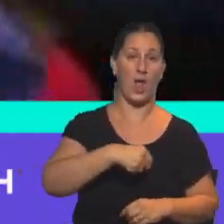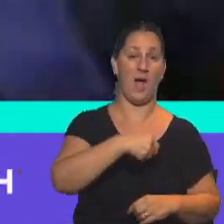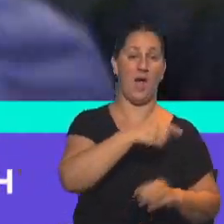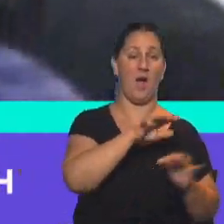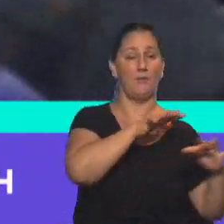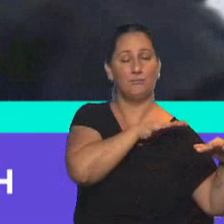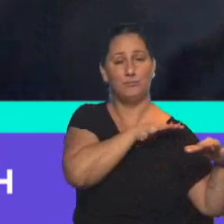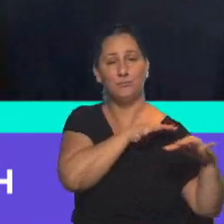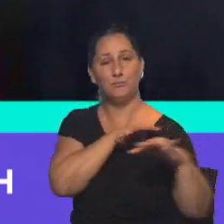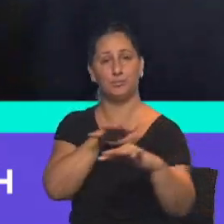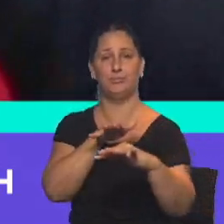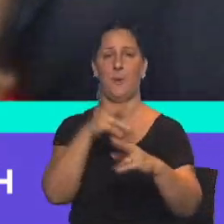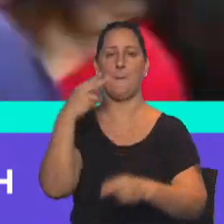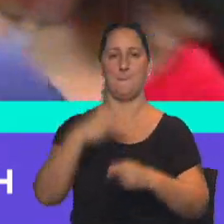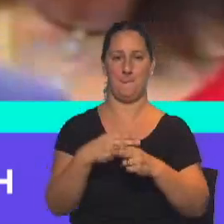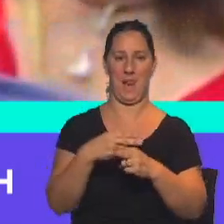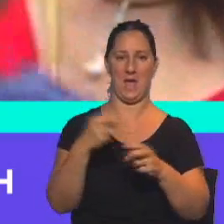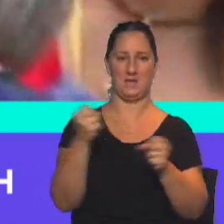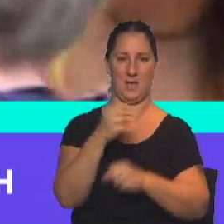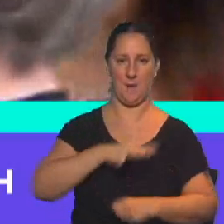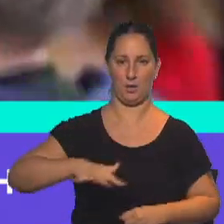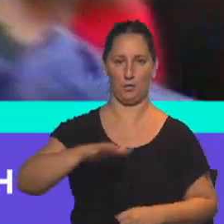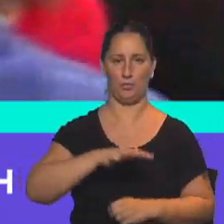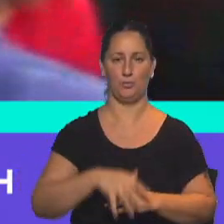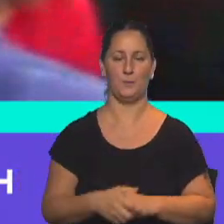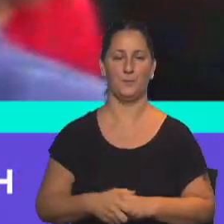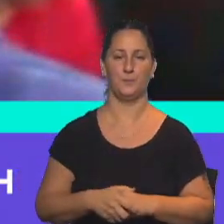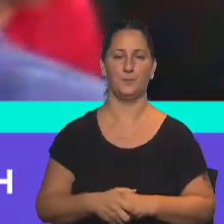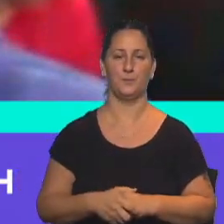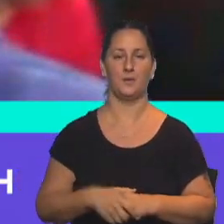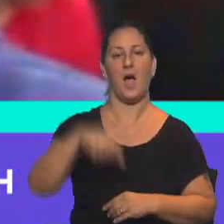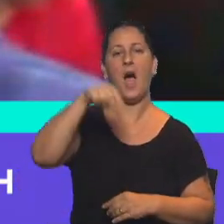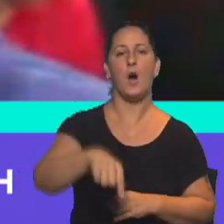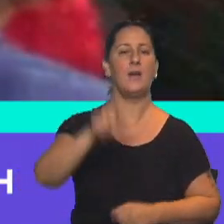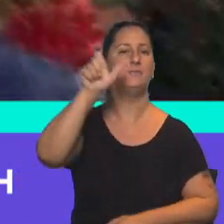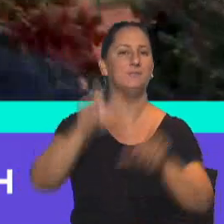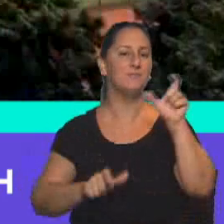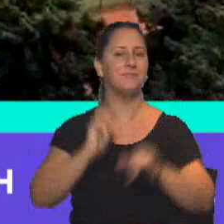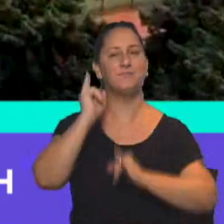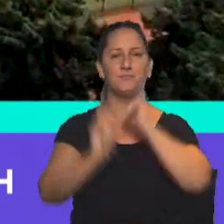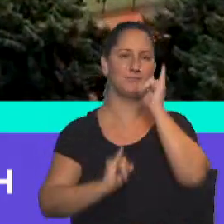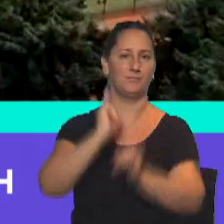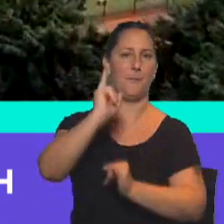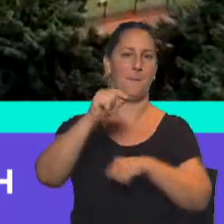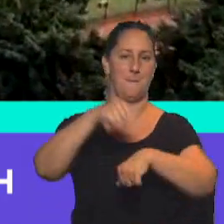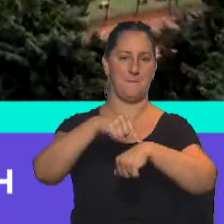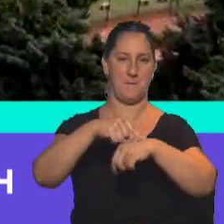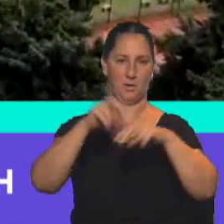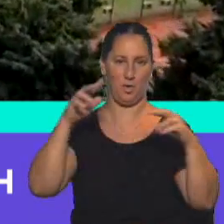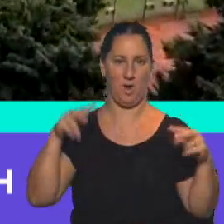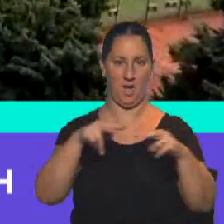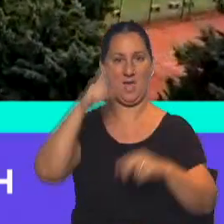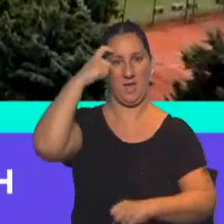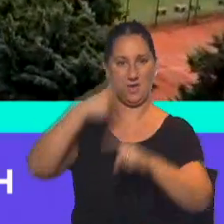Mayo. Estaremos, por supuesto, en minutos con más detalles de esta concentración, pero ahora testimonios de quienes están concentrados allí en la